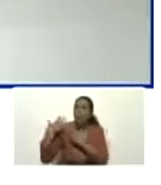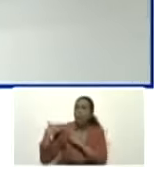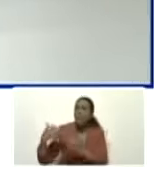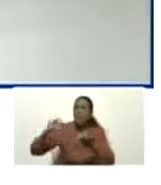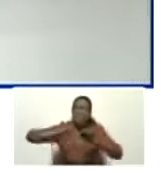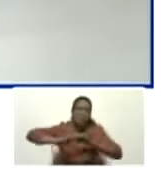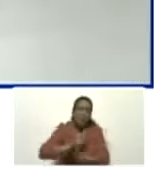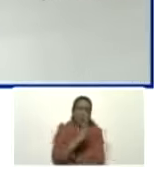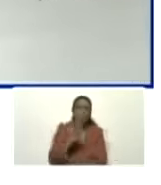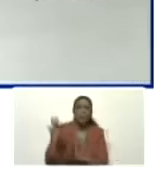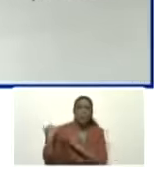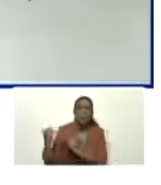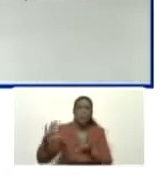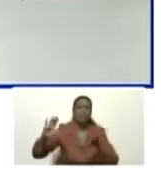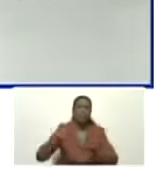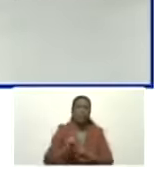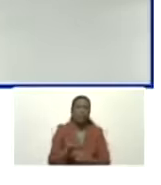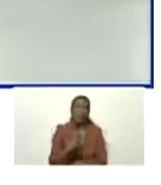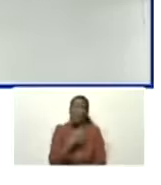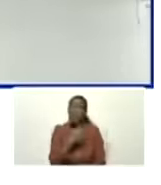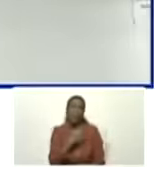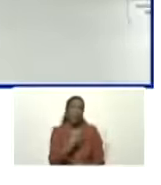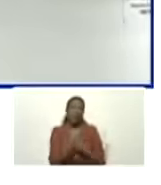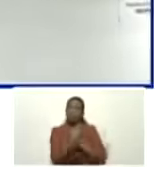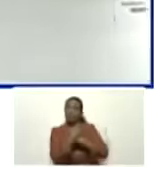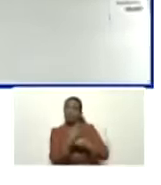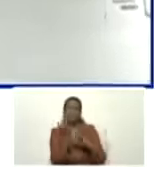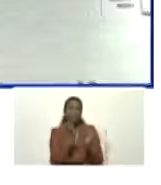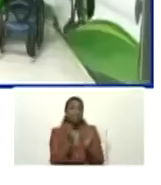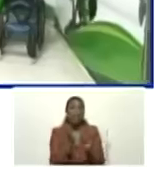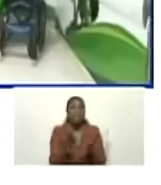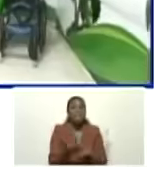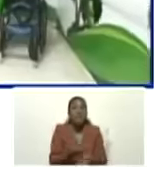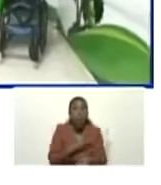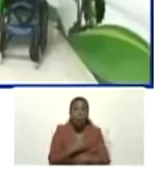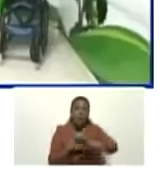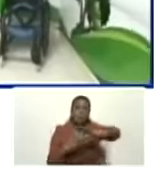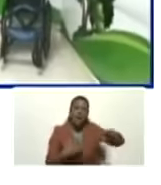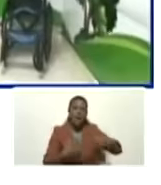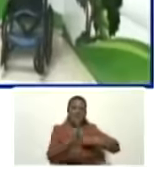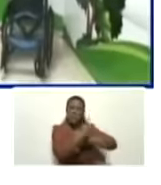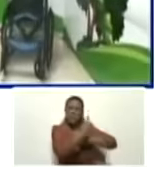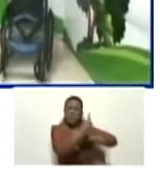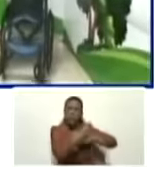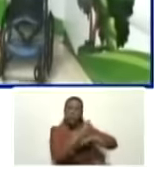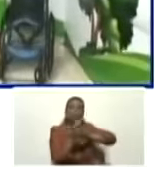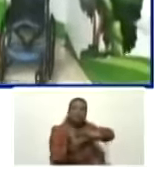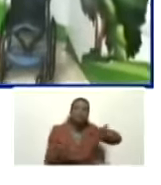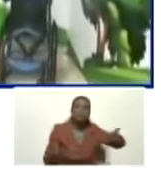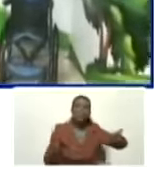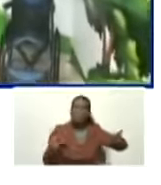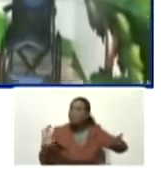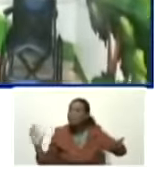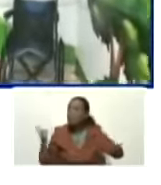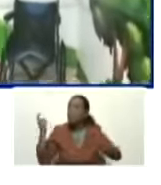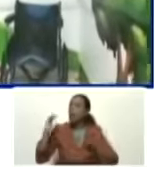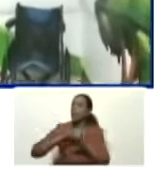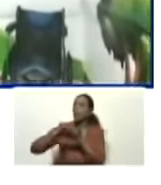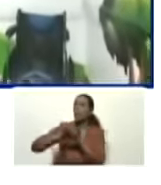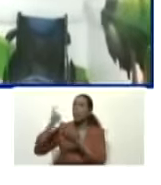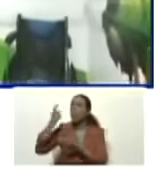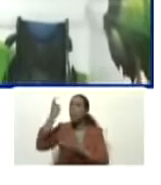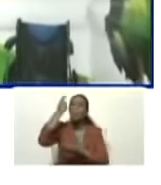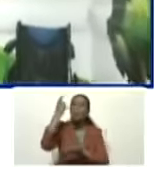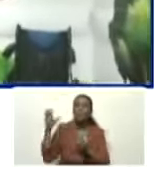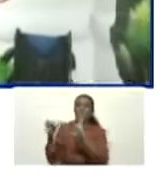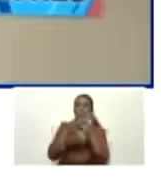todo. Pero no pudieron, porque ante cada sanción y cada agresión, una solución en